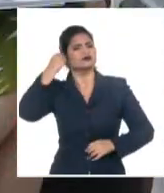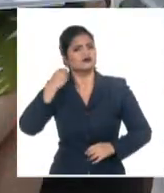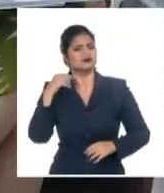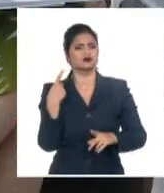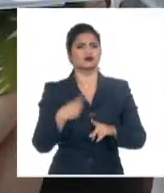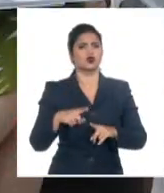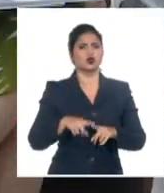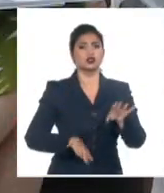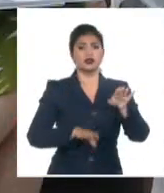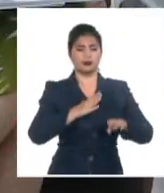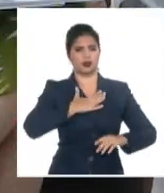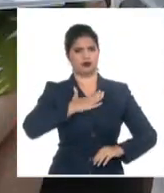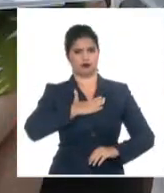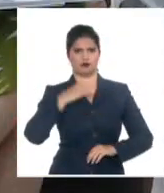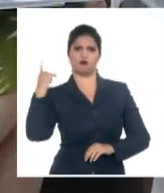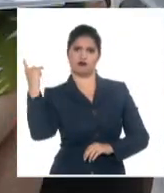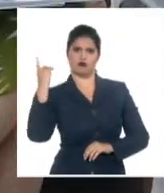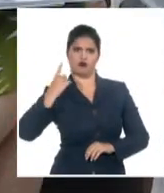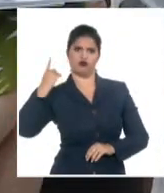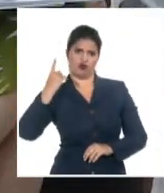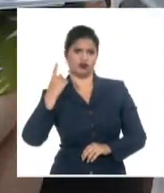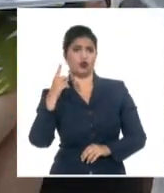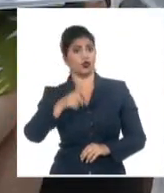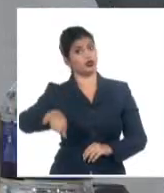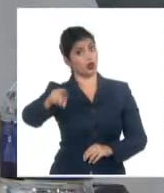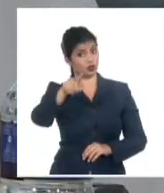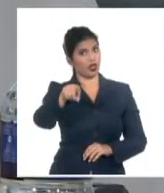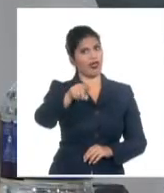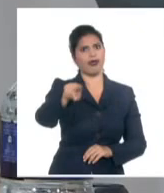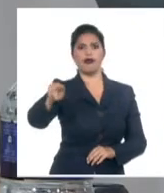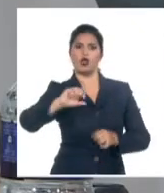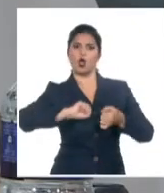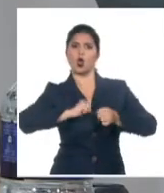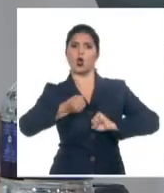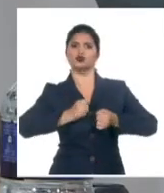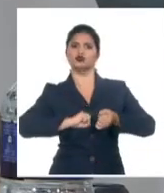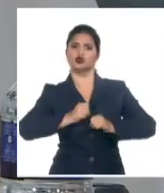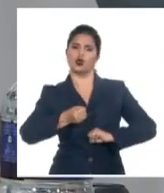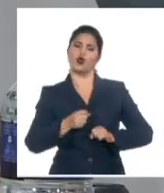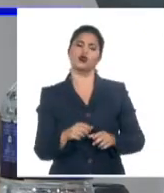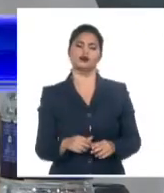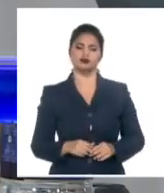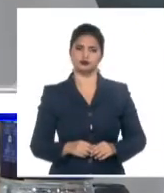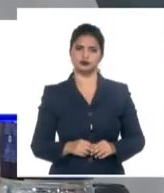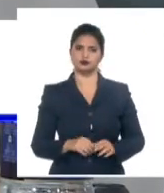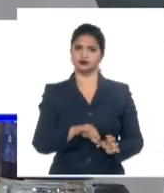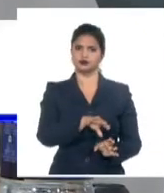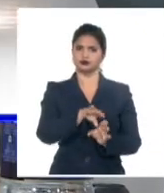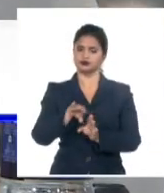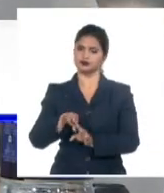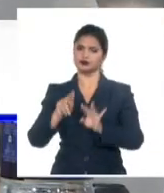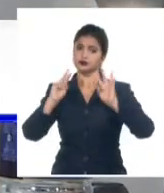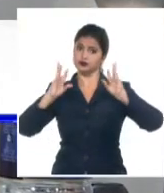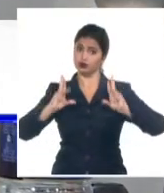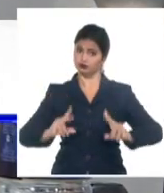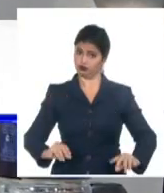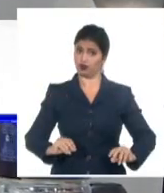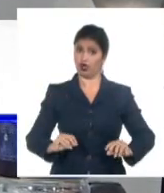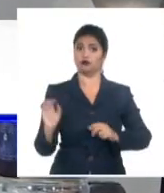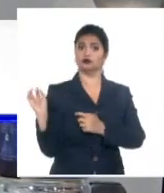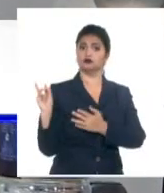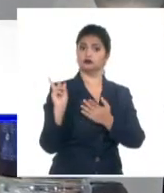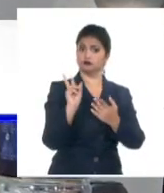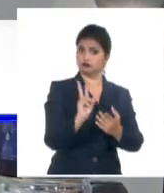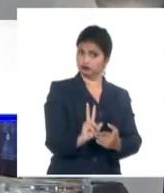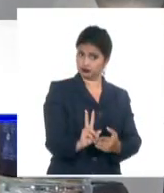que dependen de la actuación de las personas. Los resultados obtenidos en las verificaciones realizadas